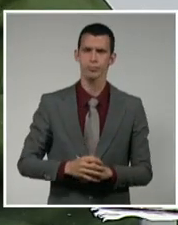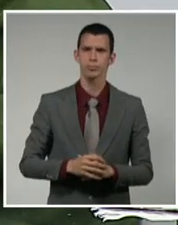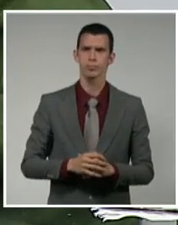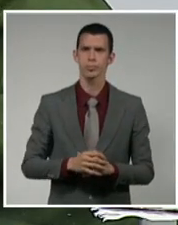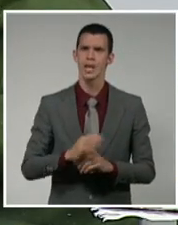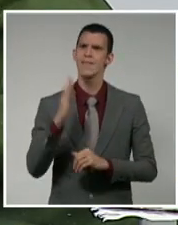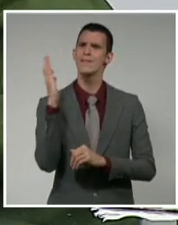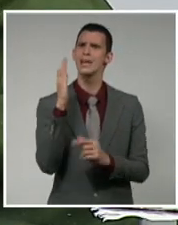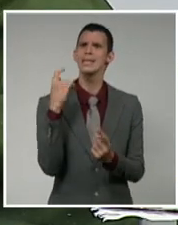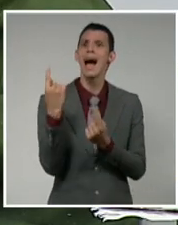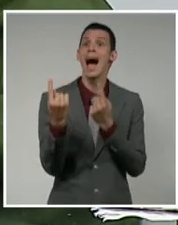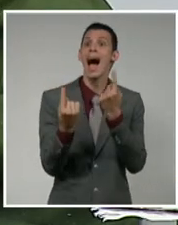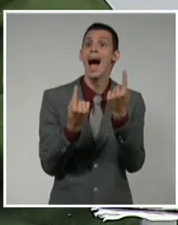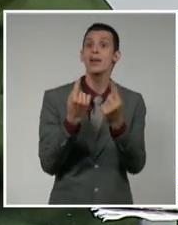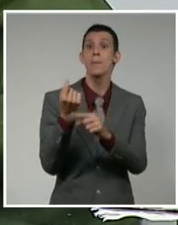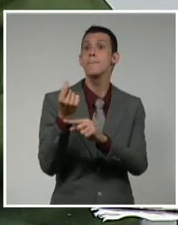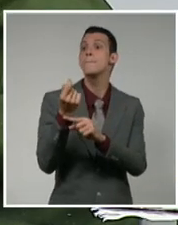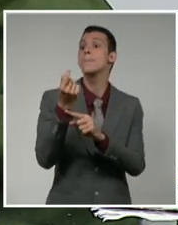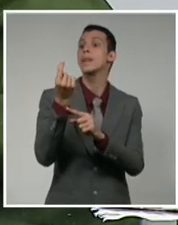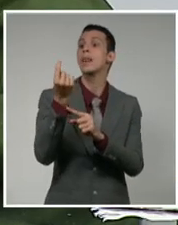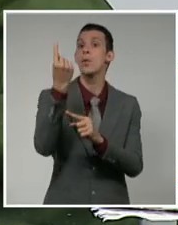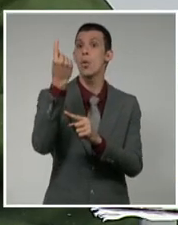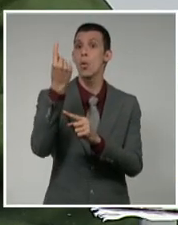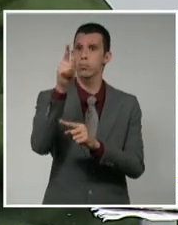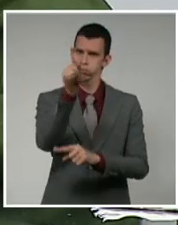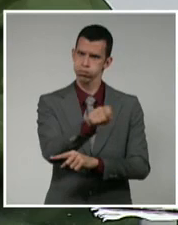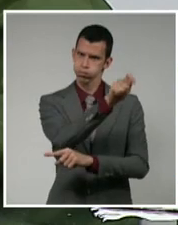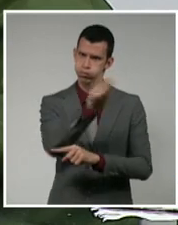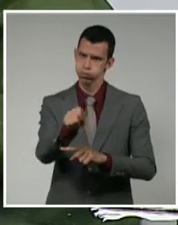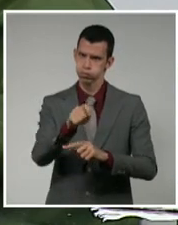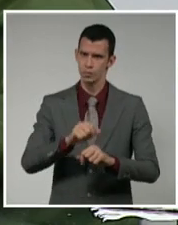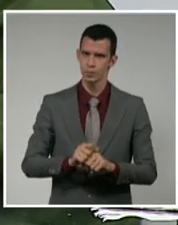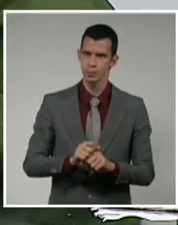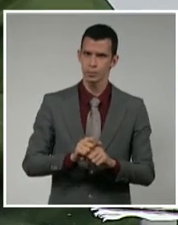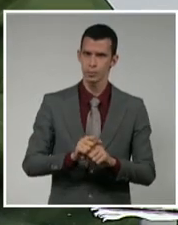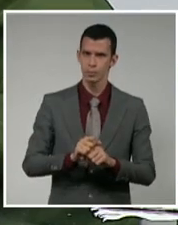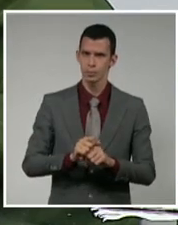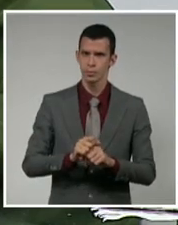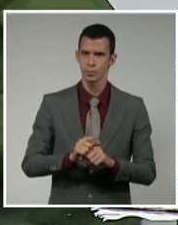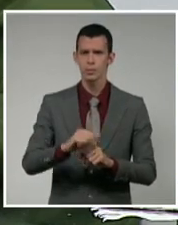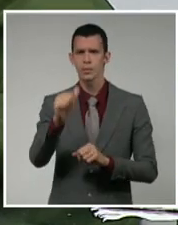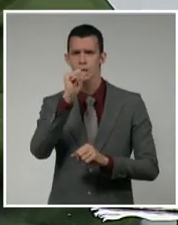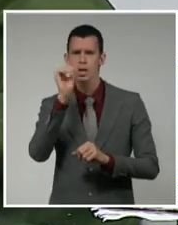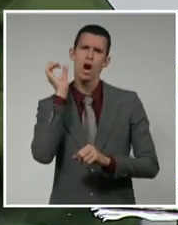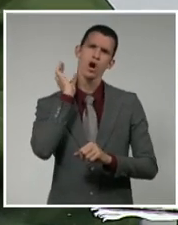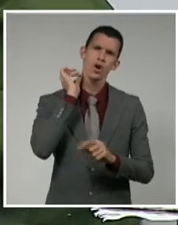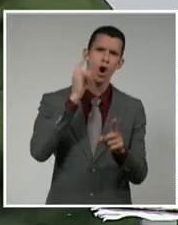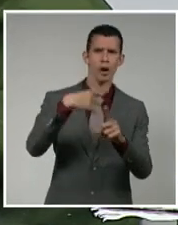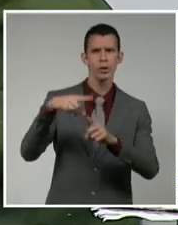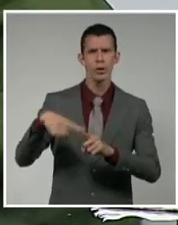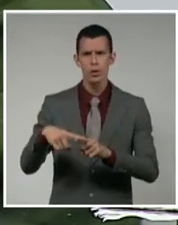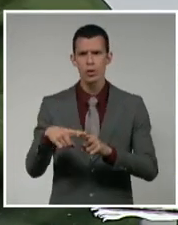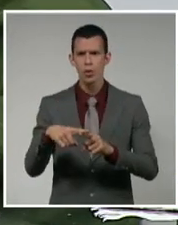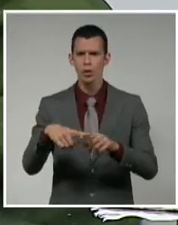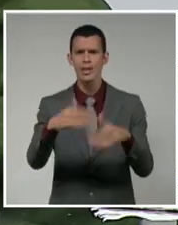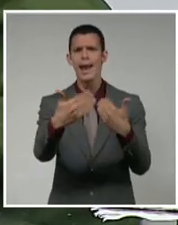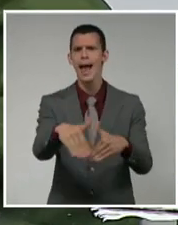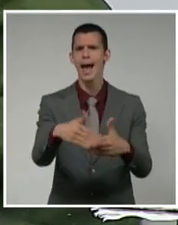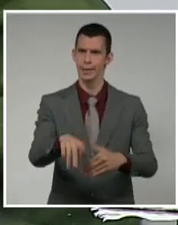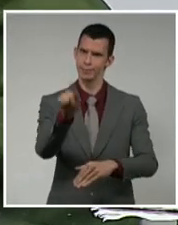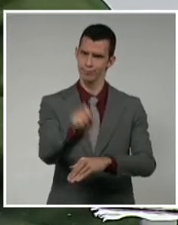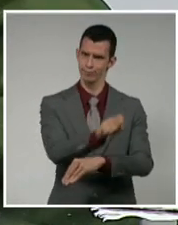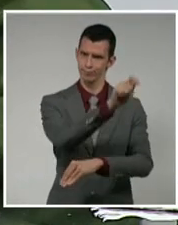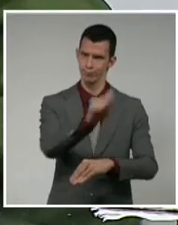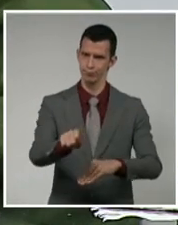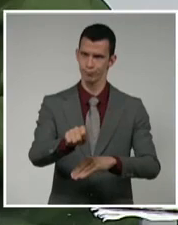fiestas de cualquier índole. Ingerir bebidas alcohólicas en lugares públicos. Y otras disposiciones que normen las autoridades sanitarias